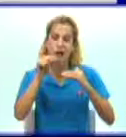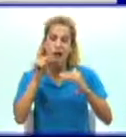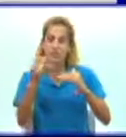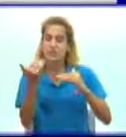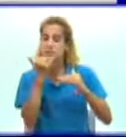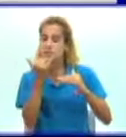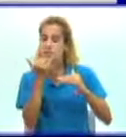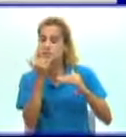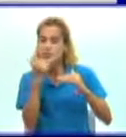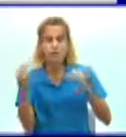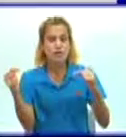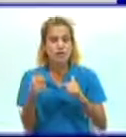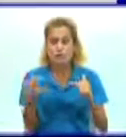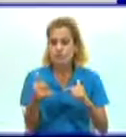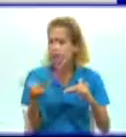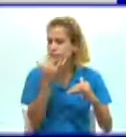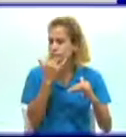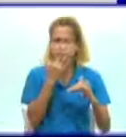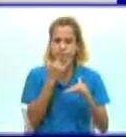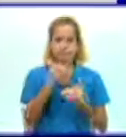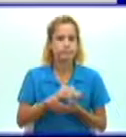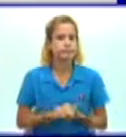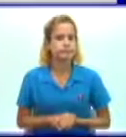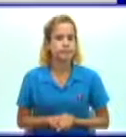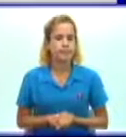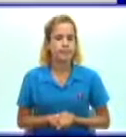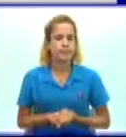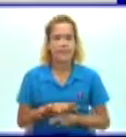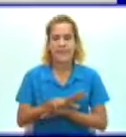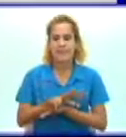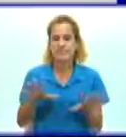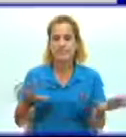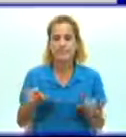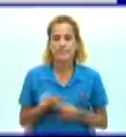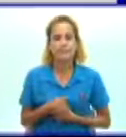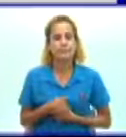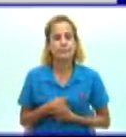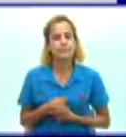porque no les daría el resultado correcto. Entonces ya tengo resuelto los dos